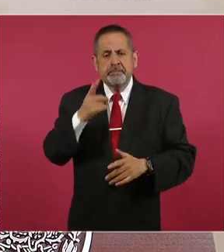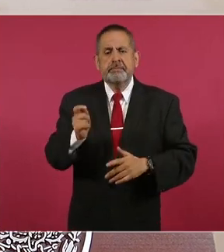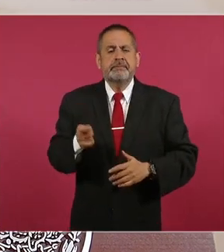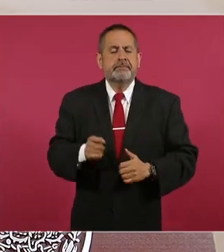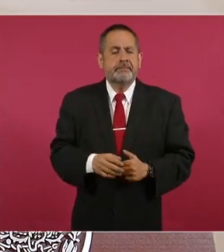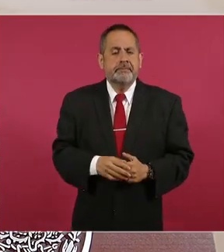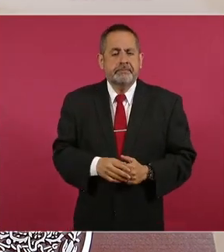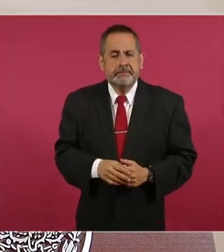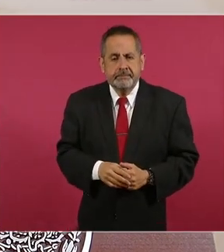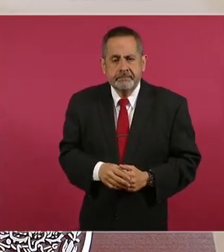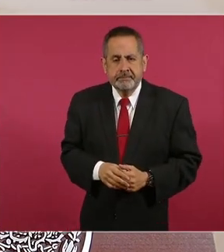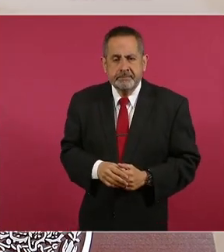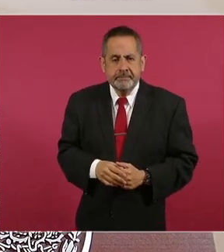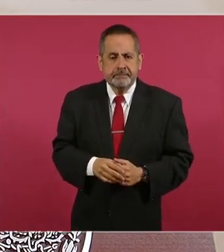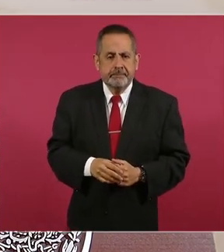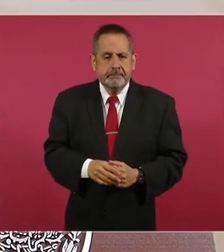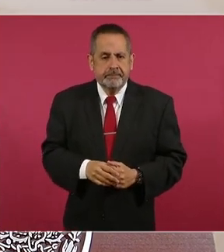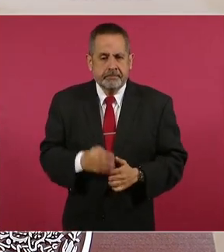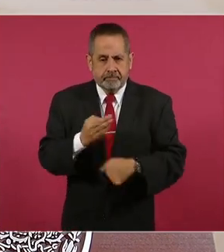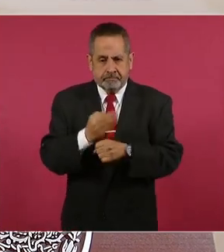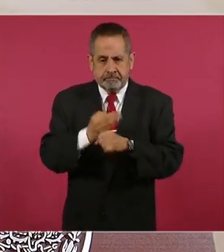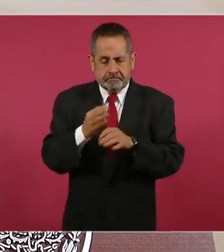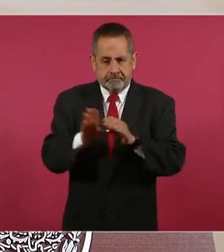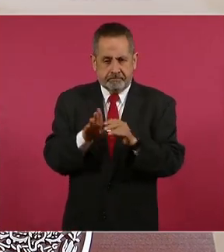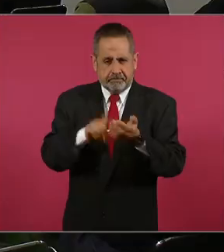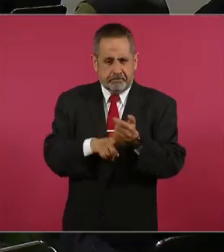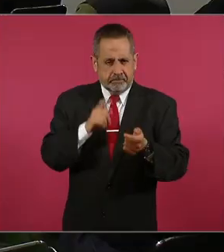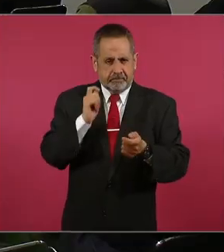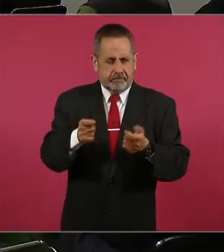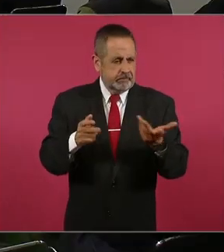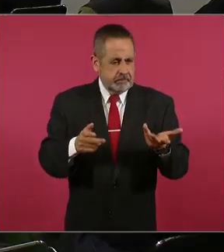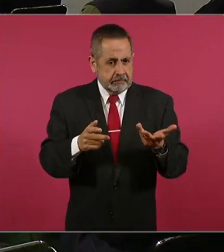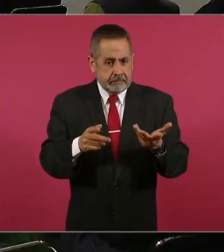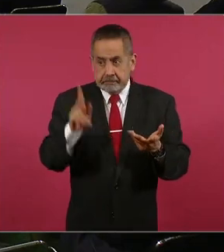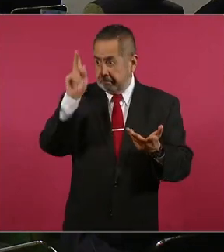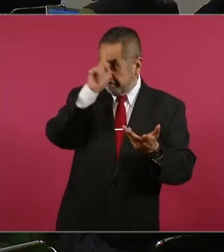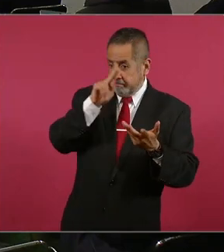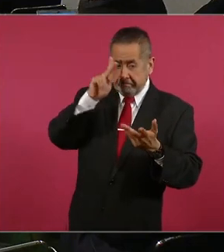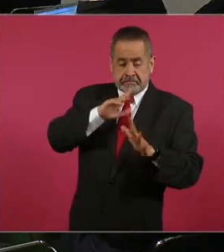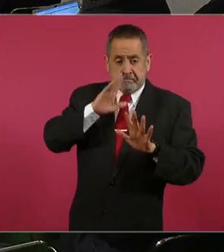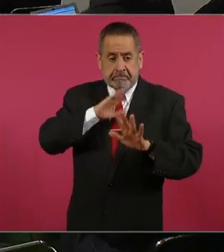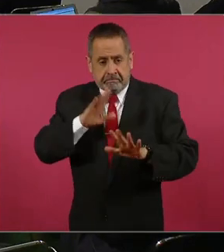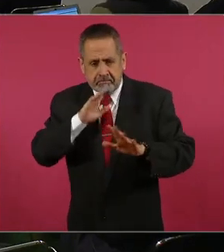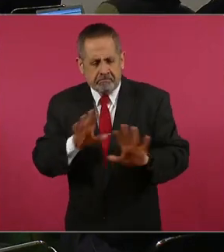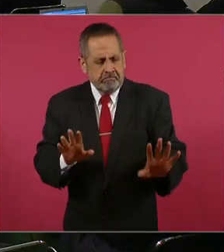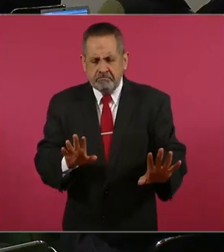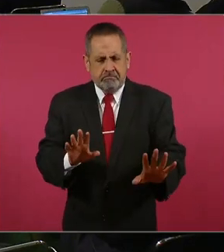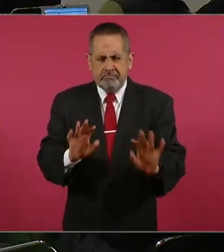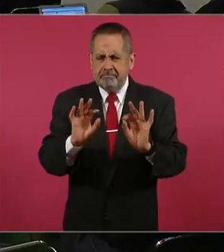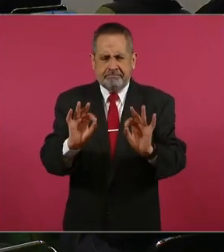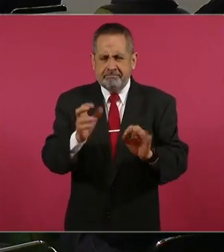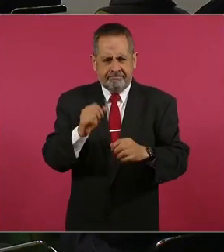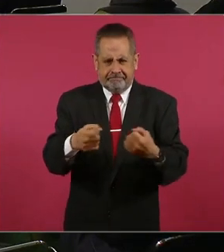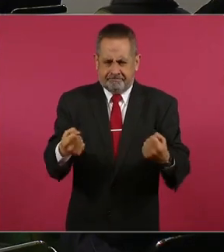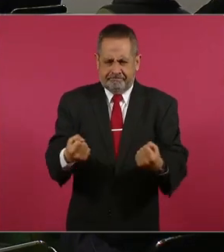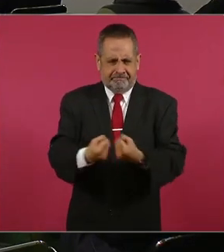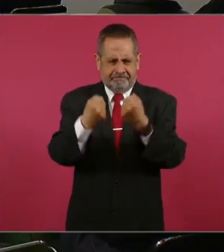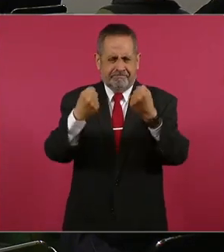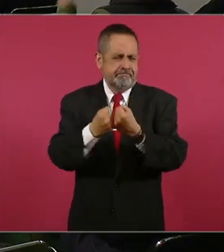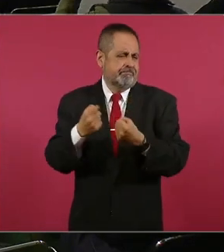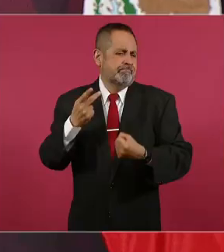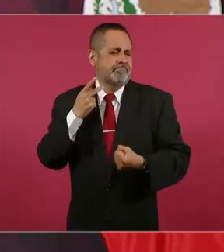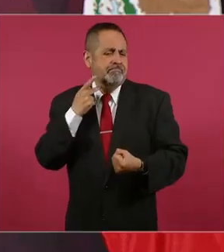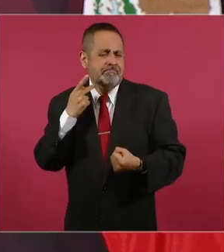como una tragedia, ni siquiera como un conflicto, es una confrontación